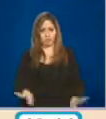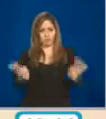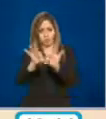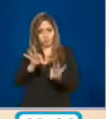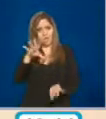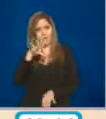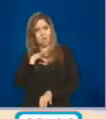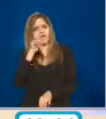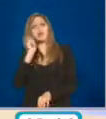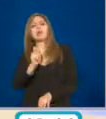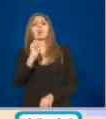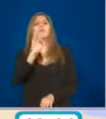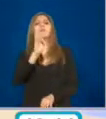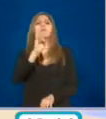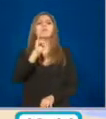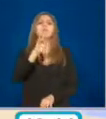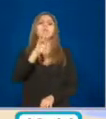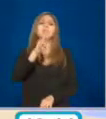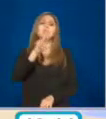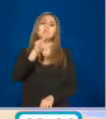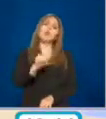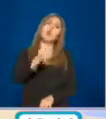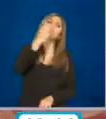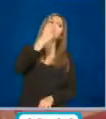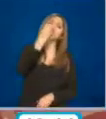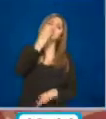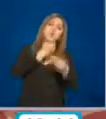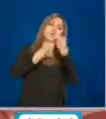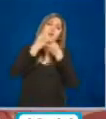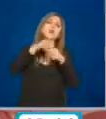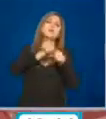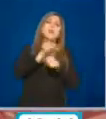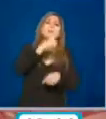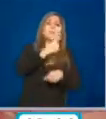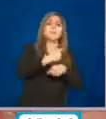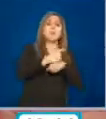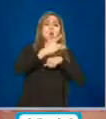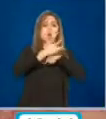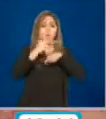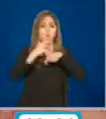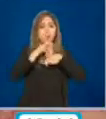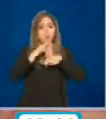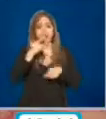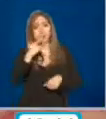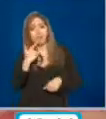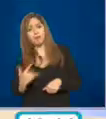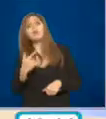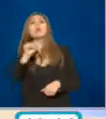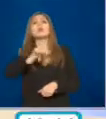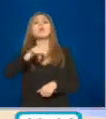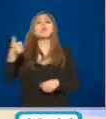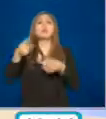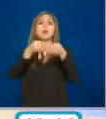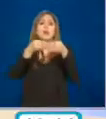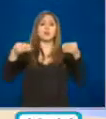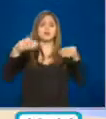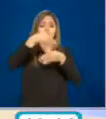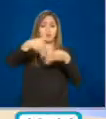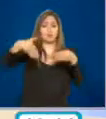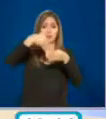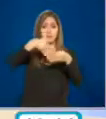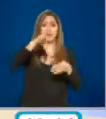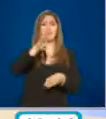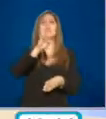una buena cantidad de fibra en dos alimentos. El primero va a ser el nopal y el segundo va a ser la calabaza. La fibra Ok. tiene diferentes